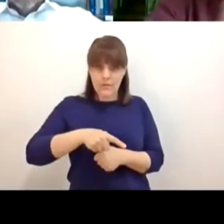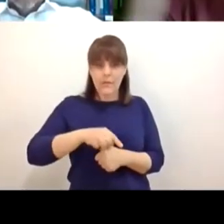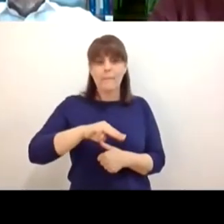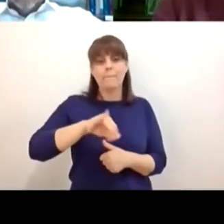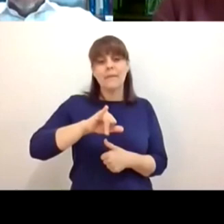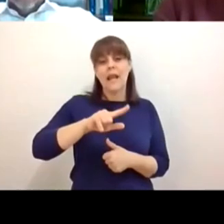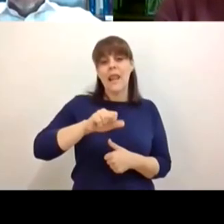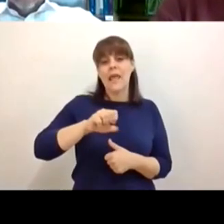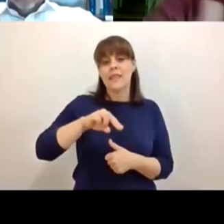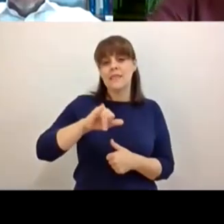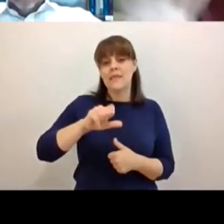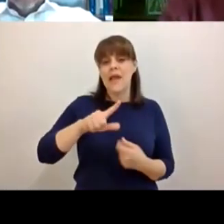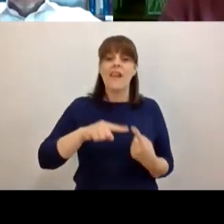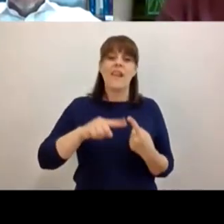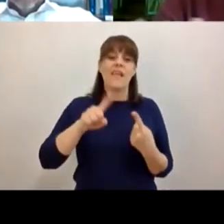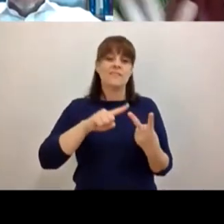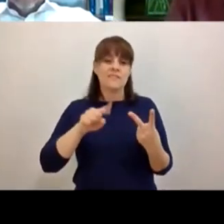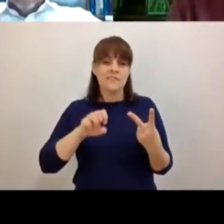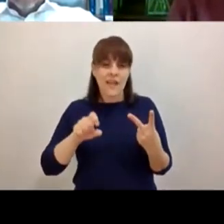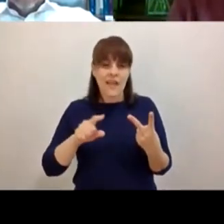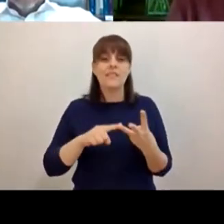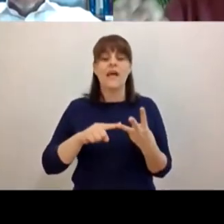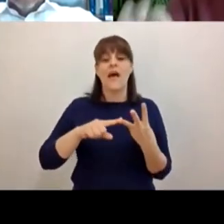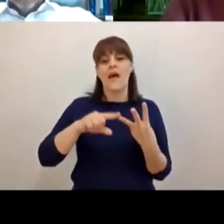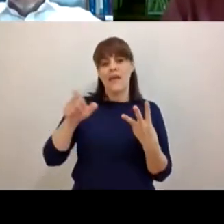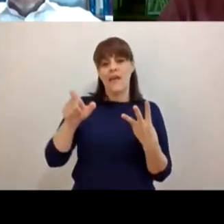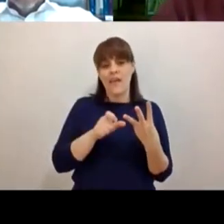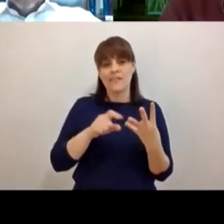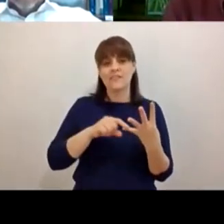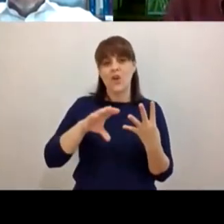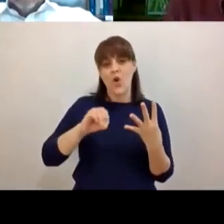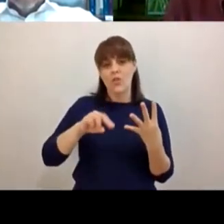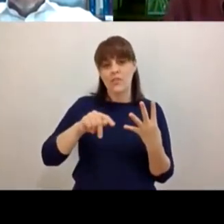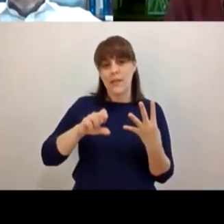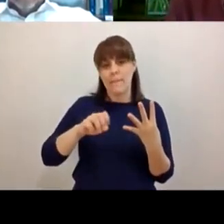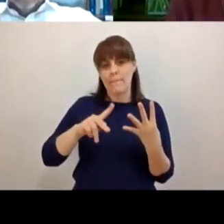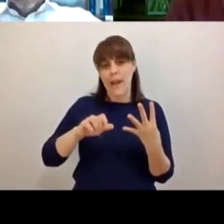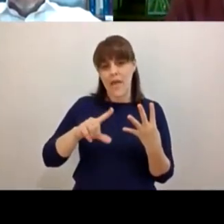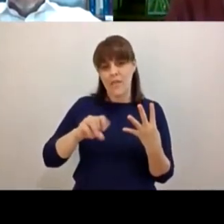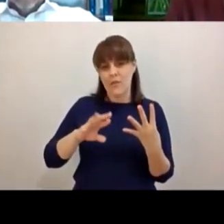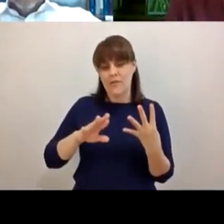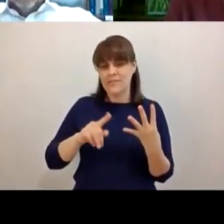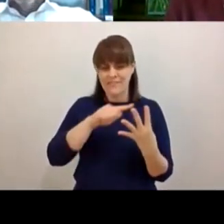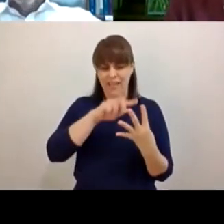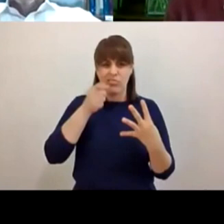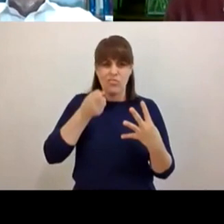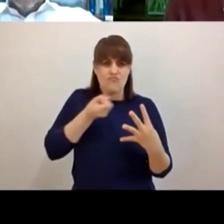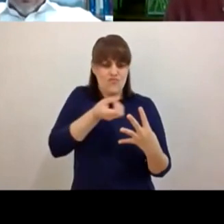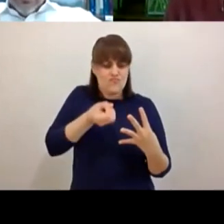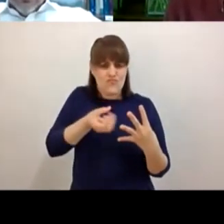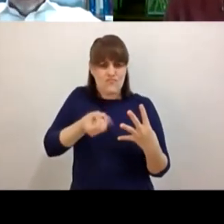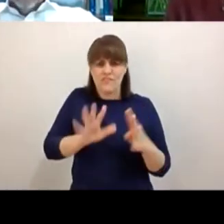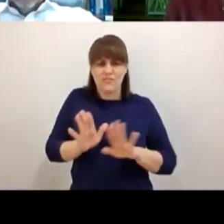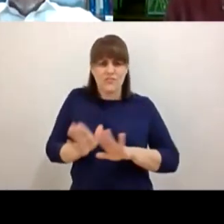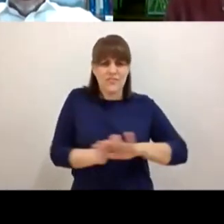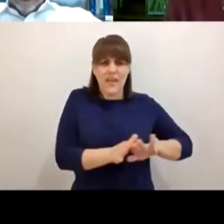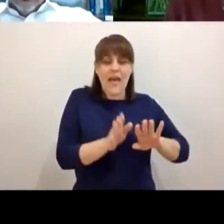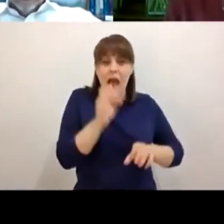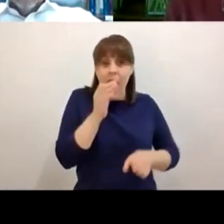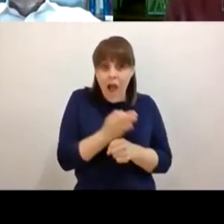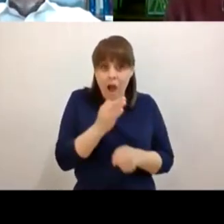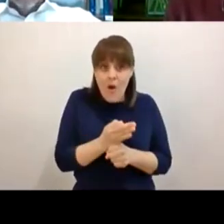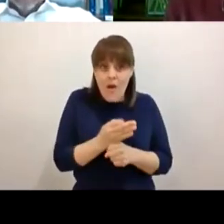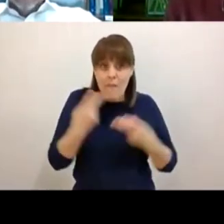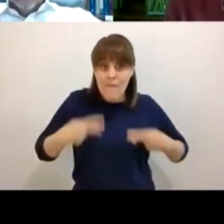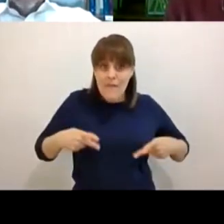Z, X, contempladores o lo que sea, esta es la generación de la ansiedad. Los chavos están muy preocupados por